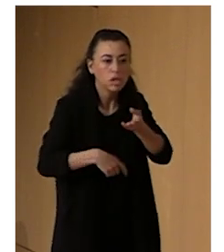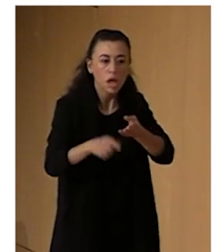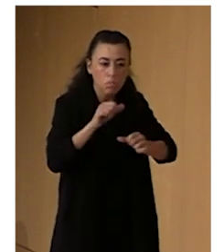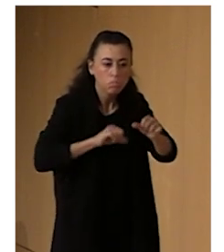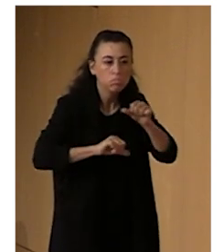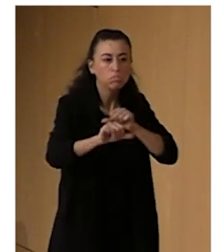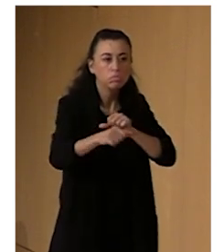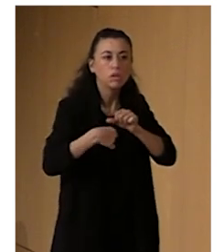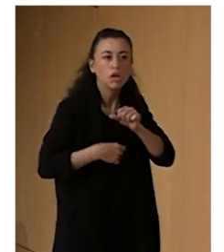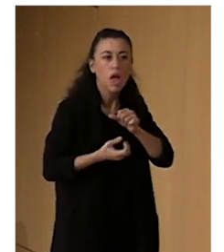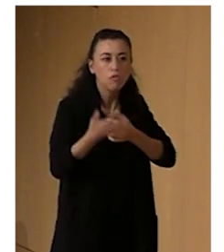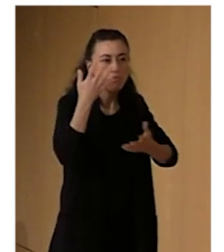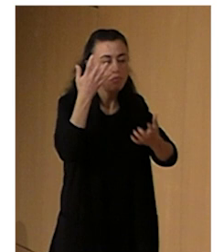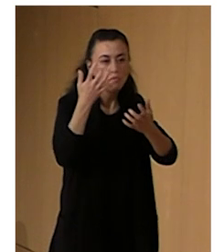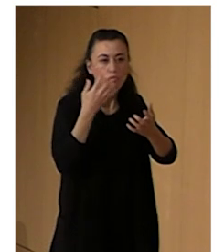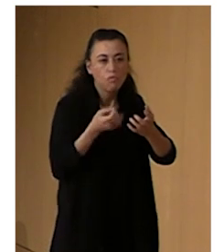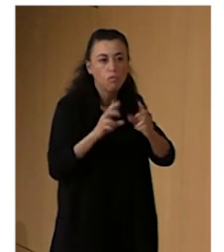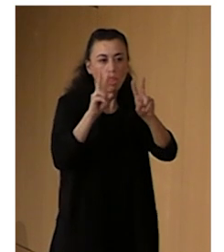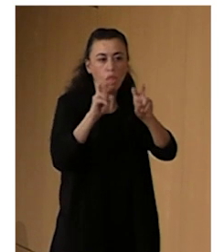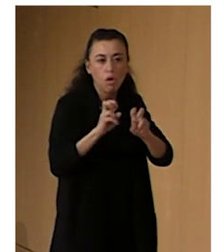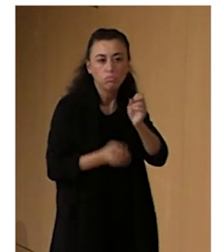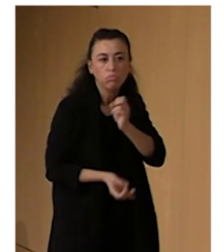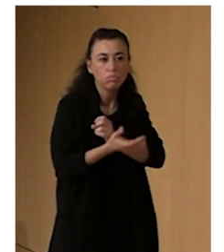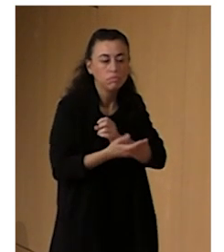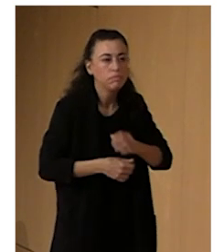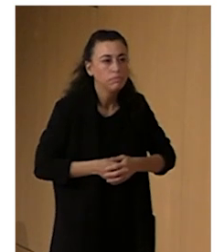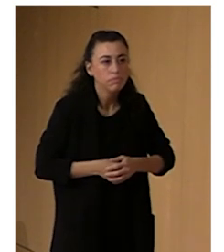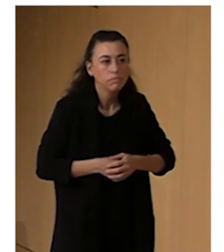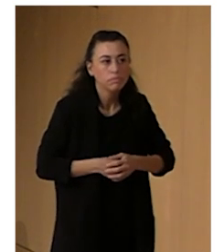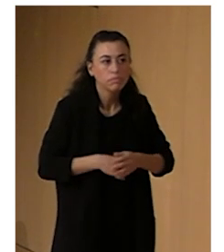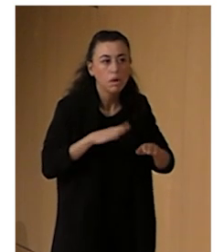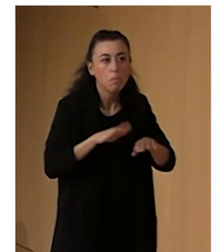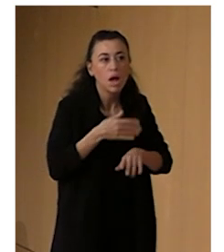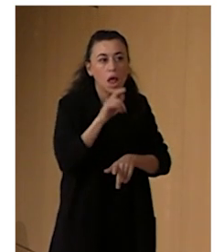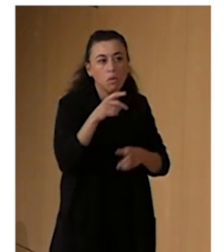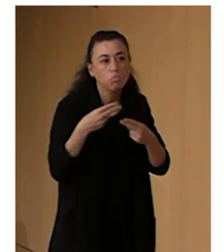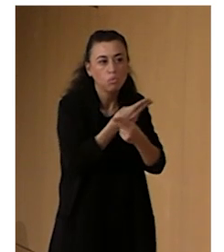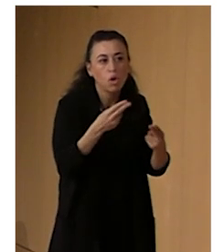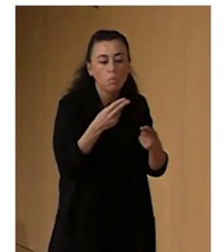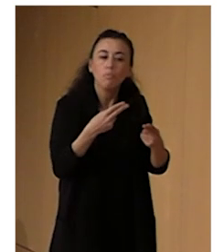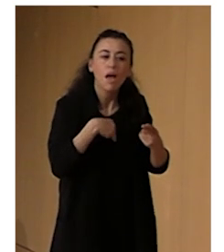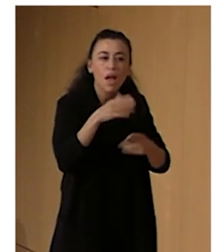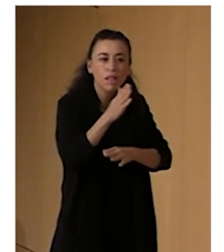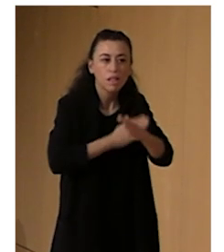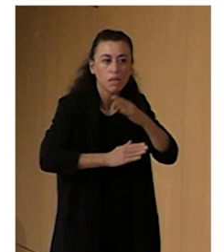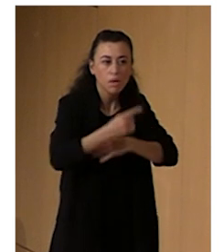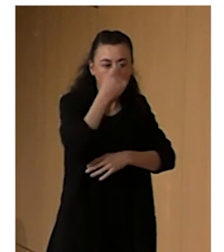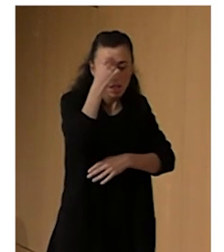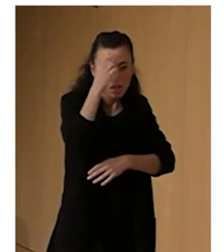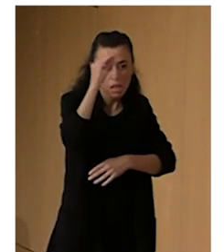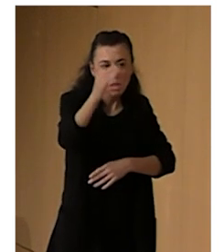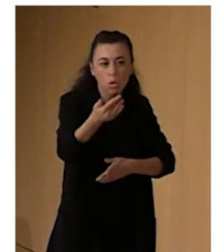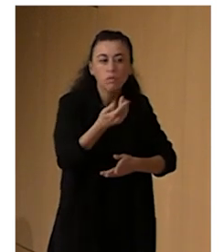distintas canciones para el público con discapacidad intelectual deciros que también hacemos los